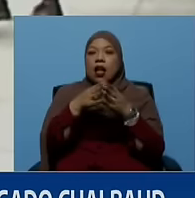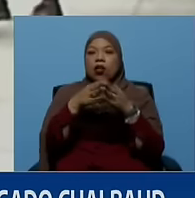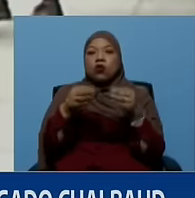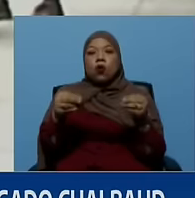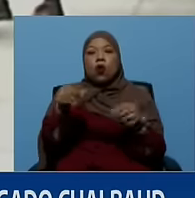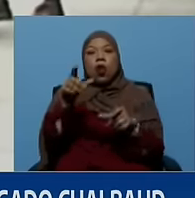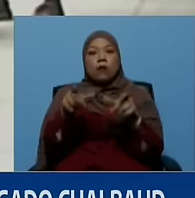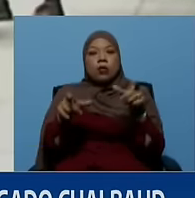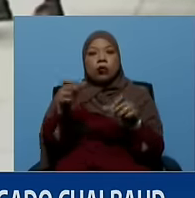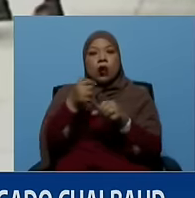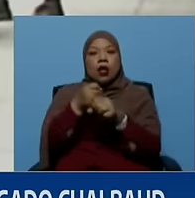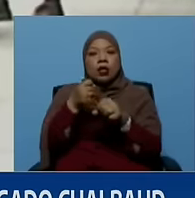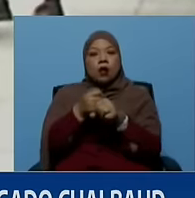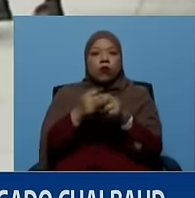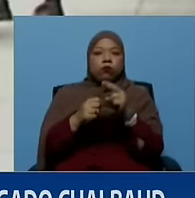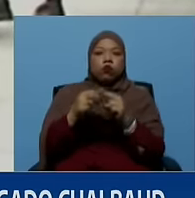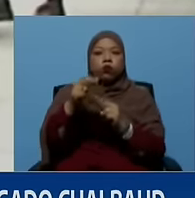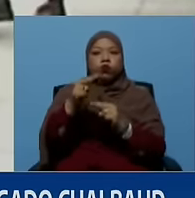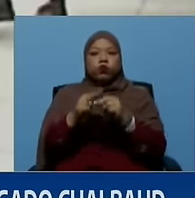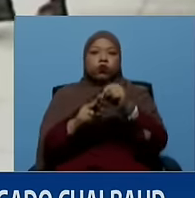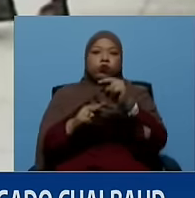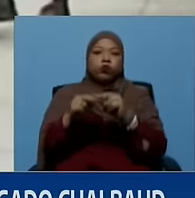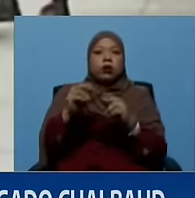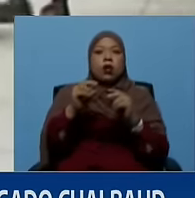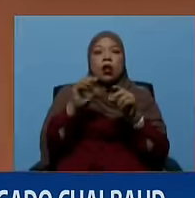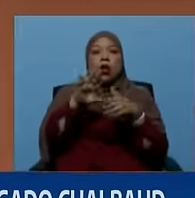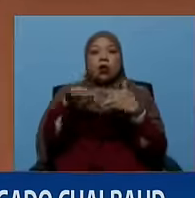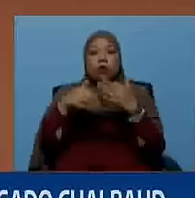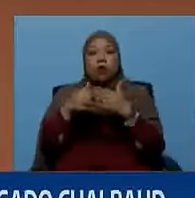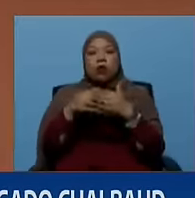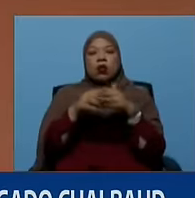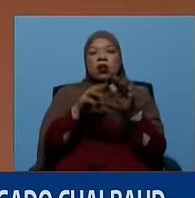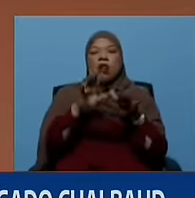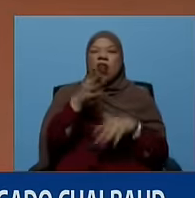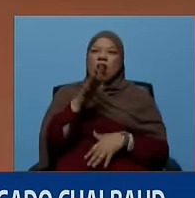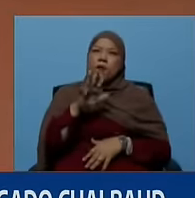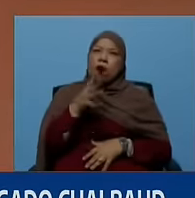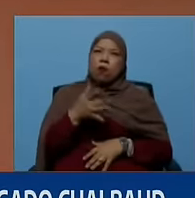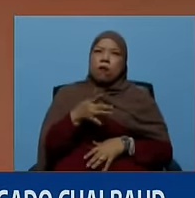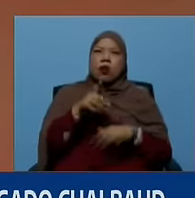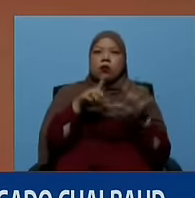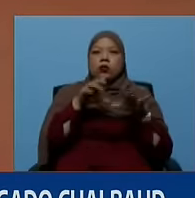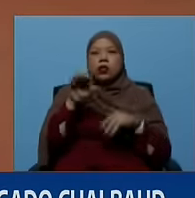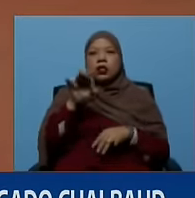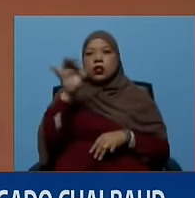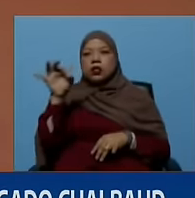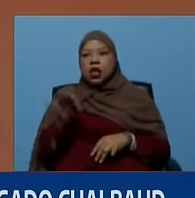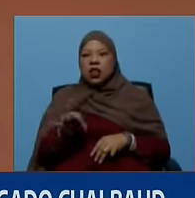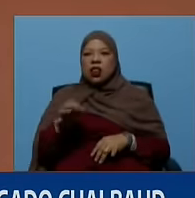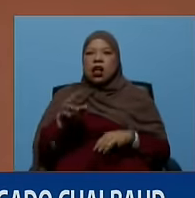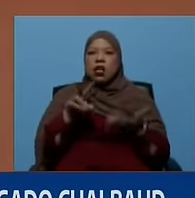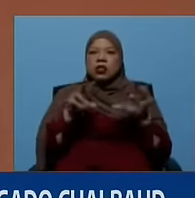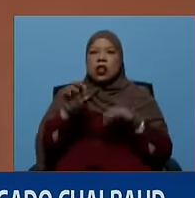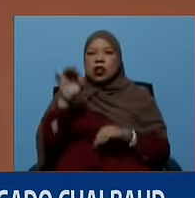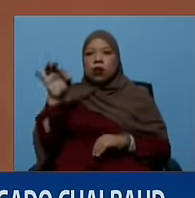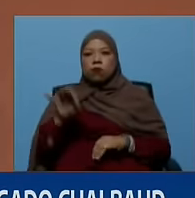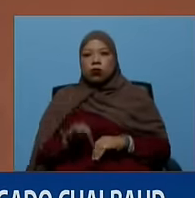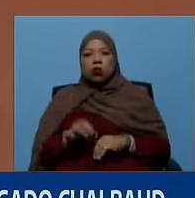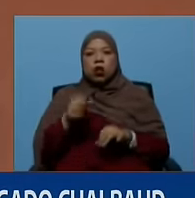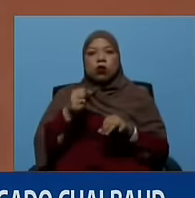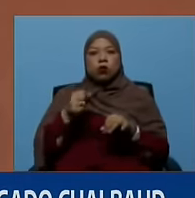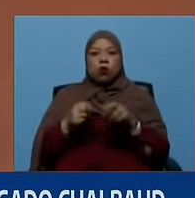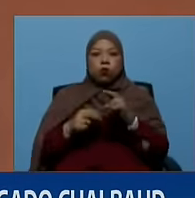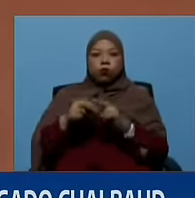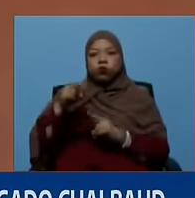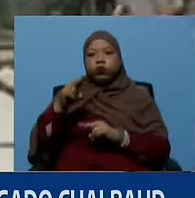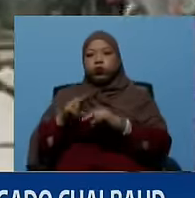estos cosas que nos están brindando vamos al 60 7% del trabajo y Seguiremos luchando sí